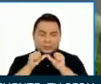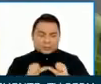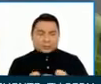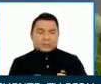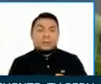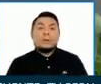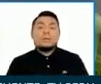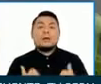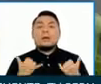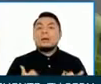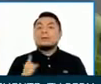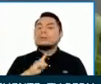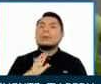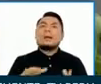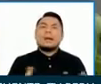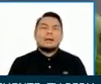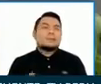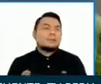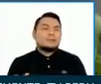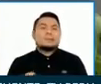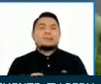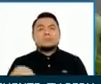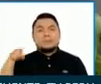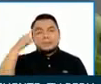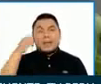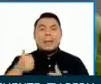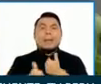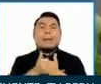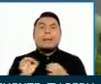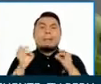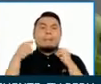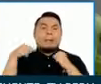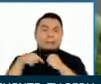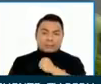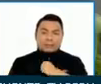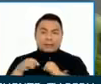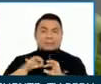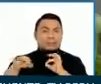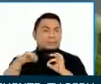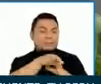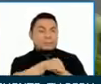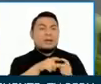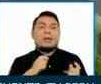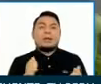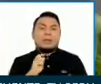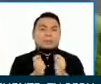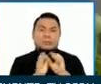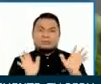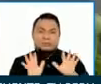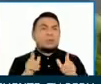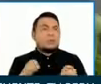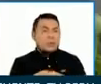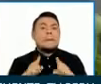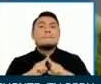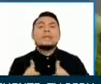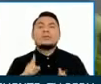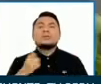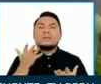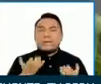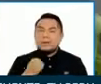no hay cambio de situaciones de riesgo en las provincias del país, sí queremos volver